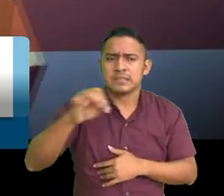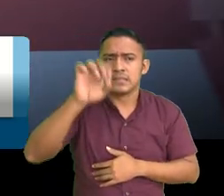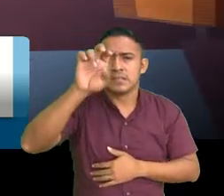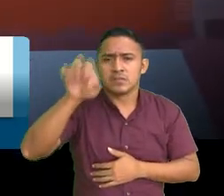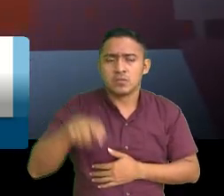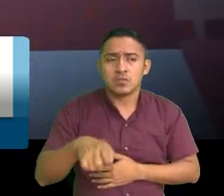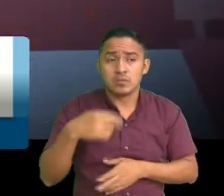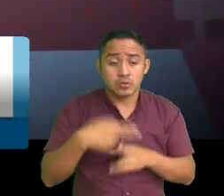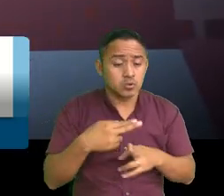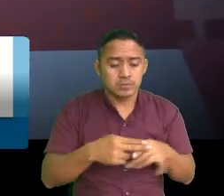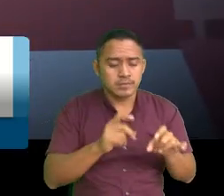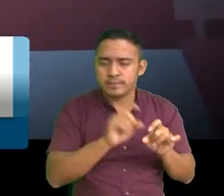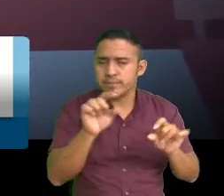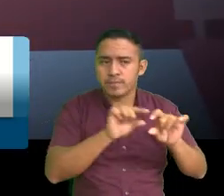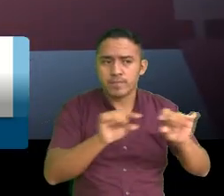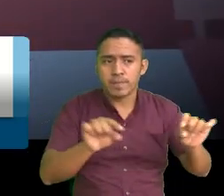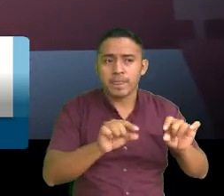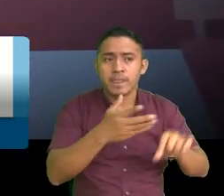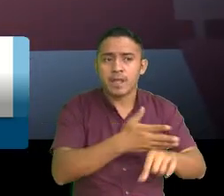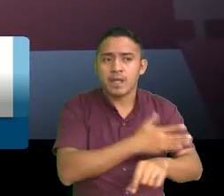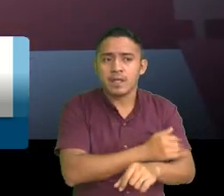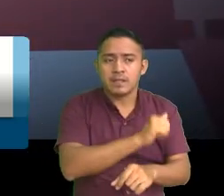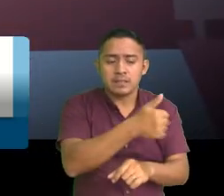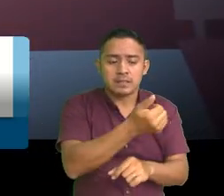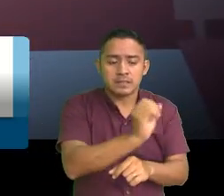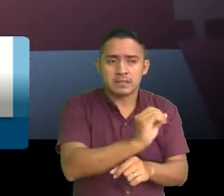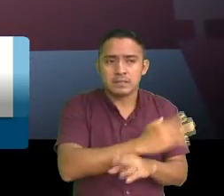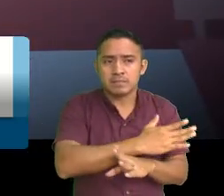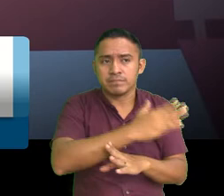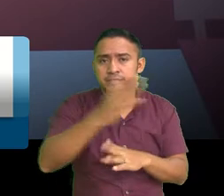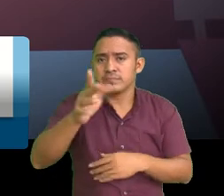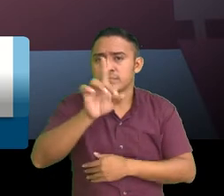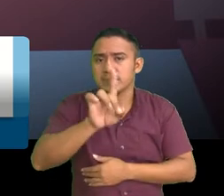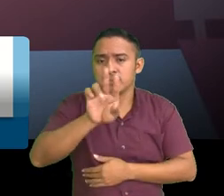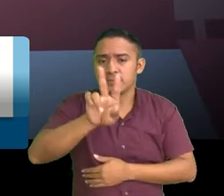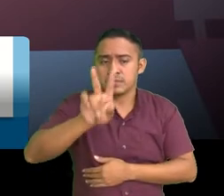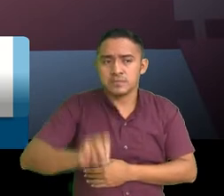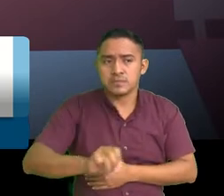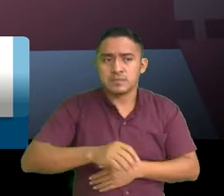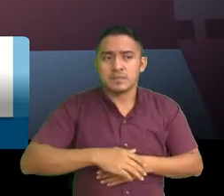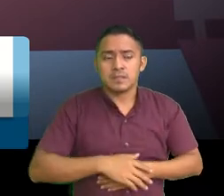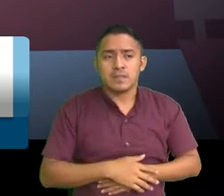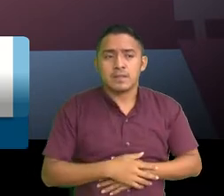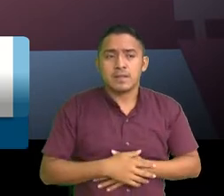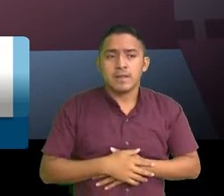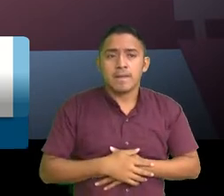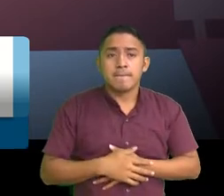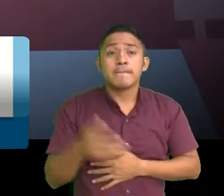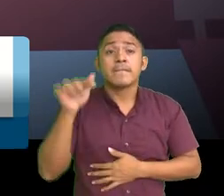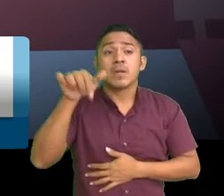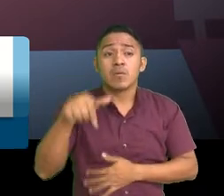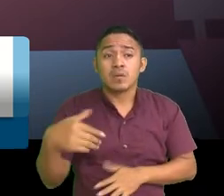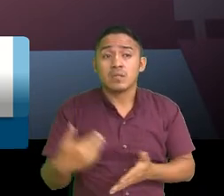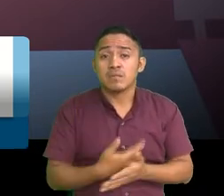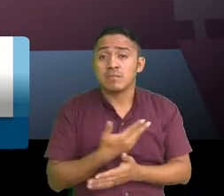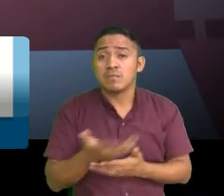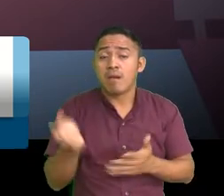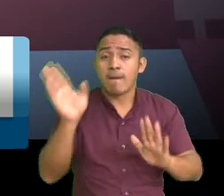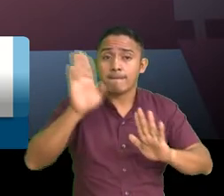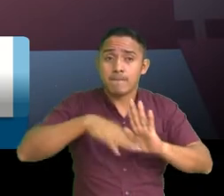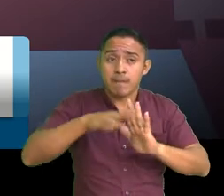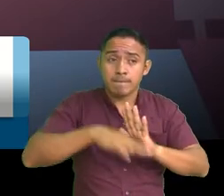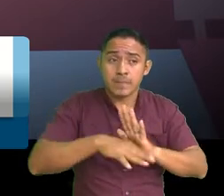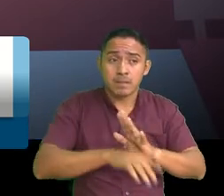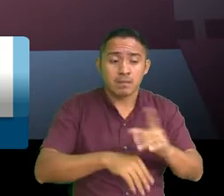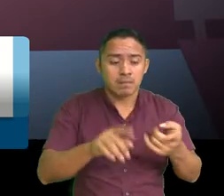voy a mencionar la marca, valía 60, de repente ya vale como 120. Pero ahora surgieron otros que son más accesibles. Sustituto.